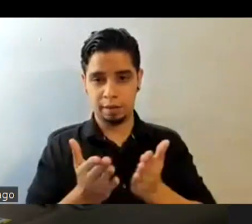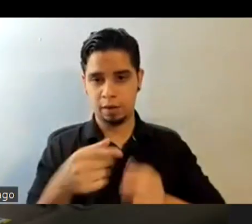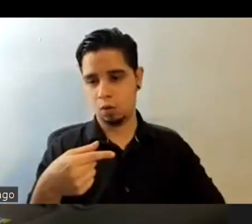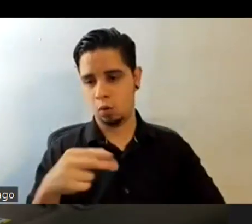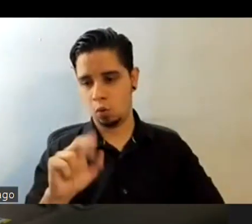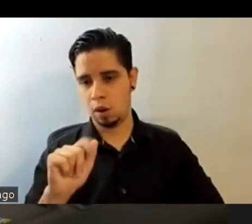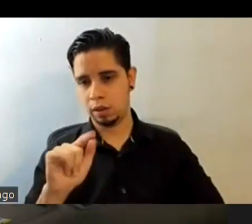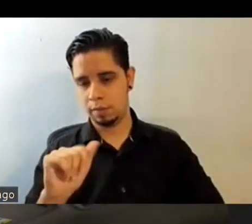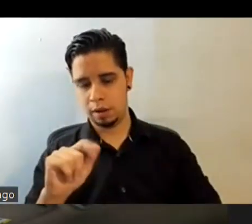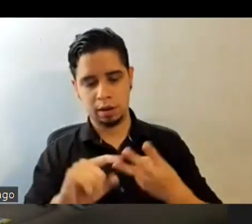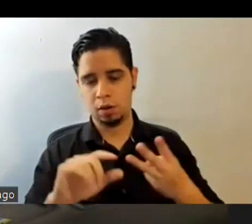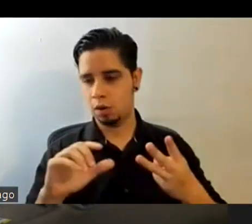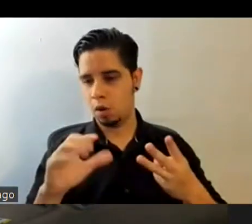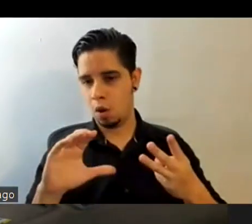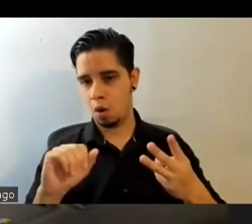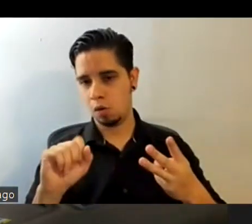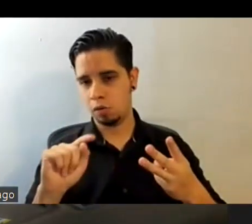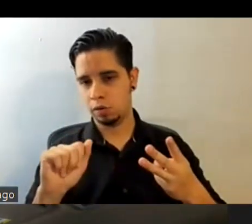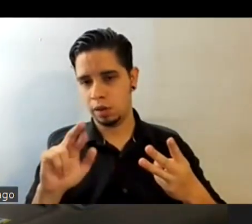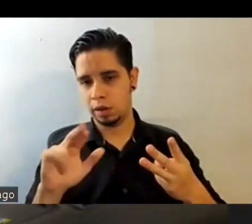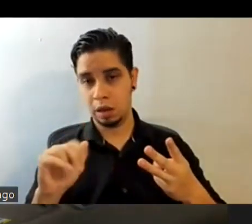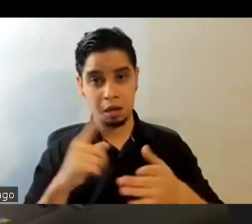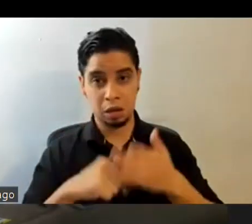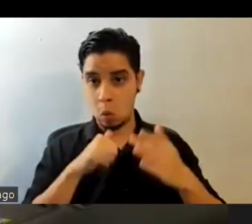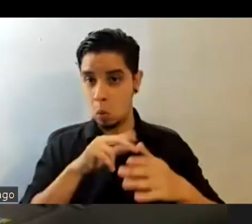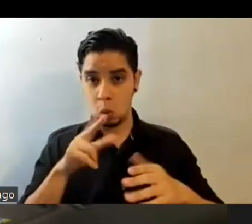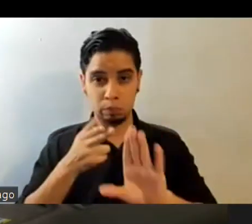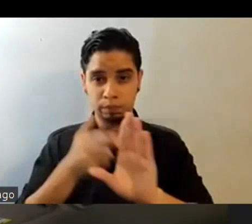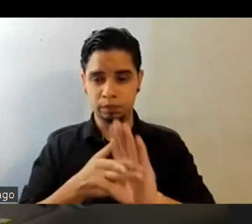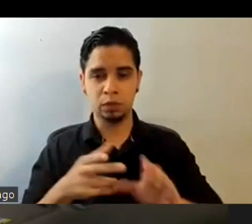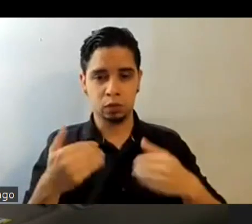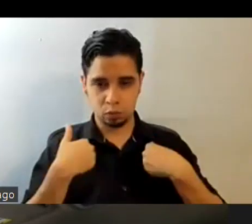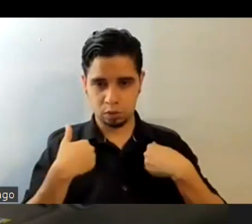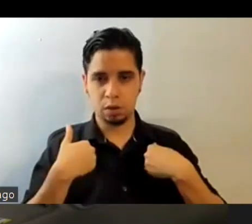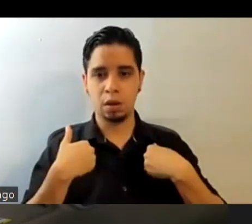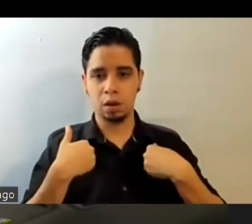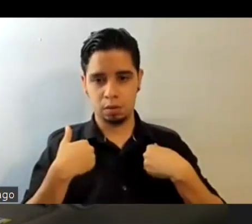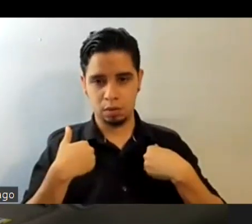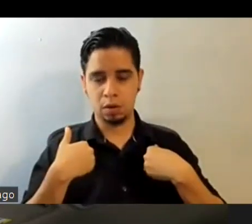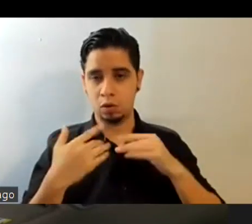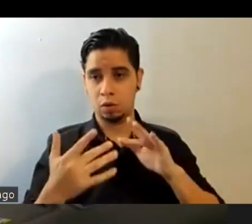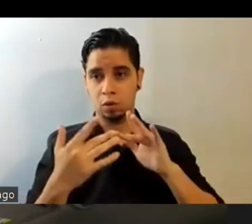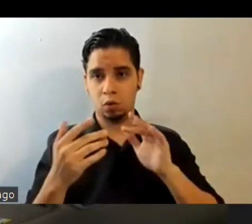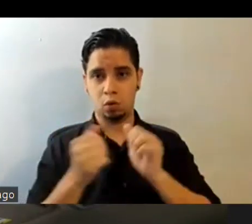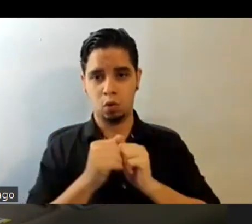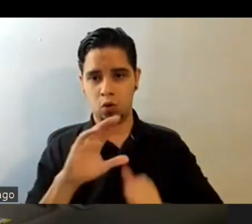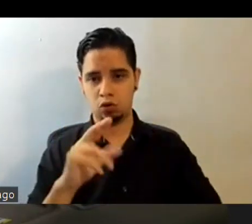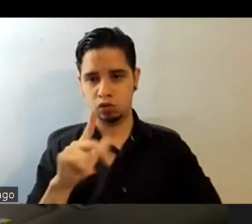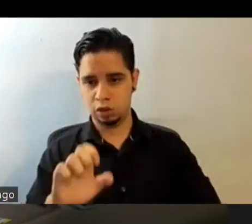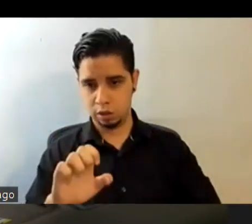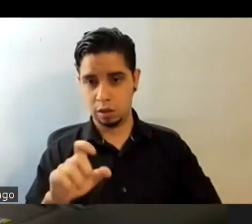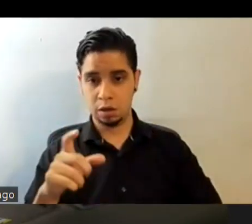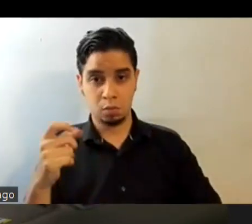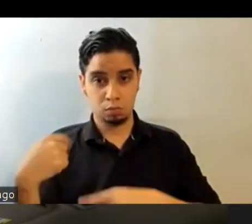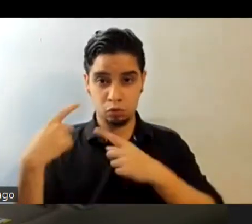Guatemala, de Costa Rica, que yo nunca había participado. Tuve contacto con unas tertulias de Chile que por mucho tiempo, todos los meses,